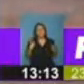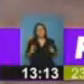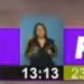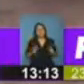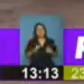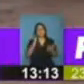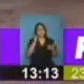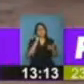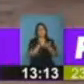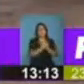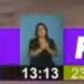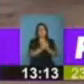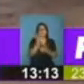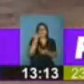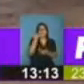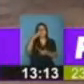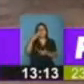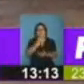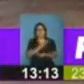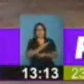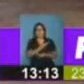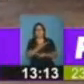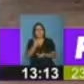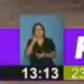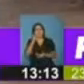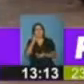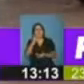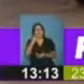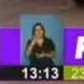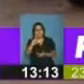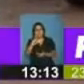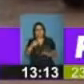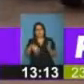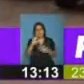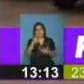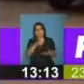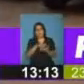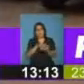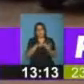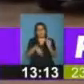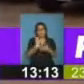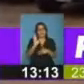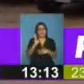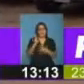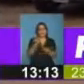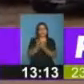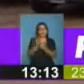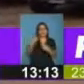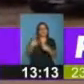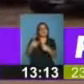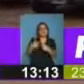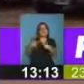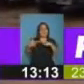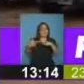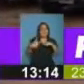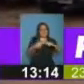marca YPF Ultra en lo que es gasoil. Bueno, la empresa que más requiere combustible, este es uno de los